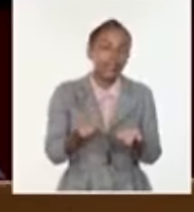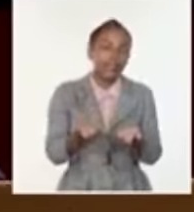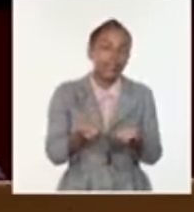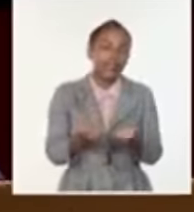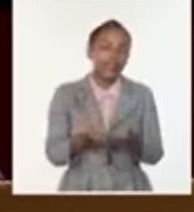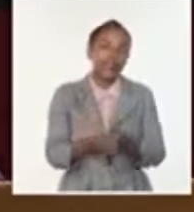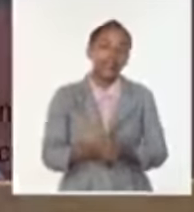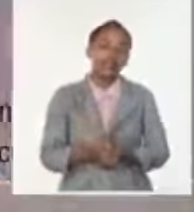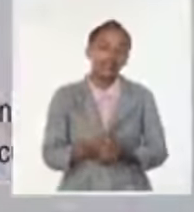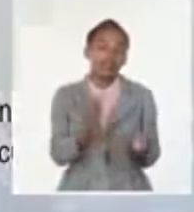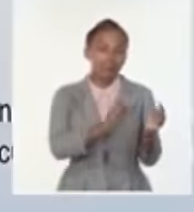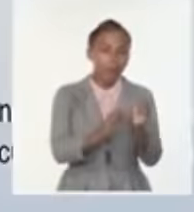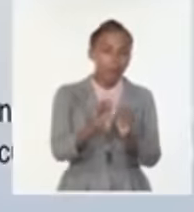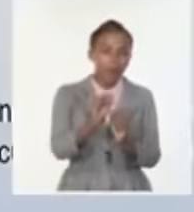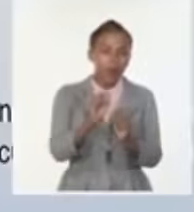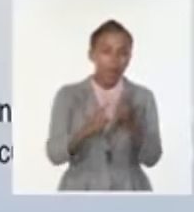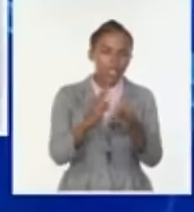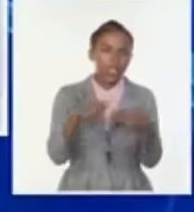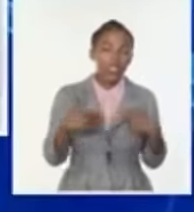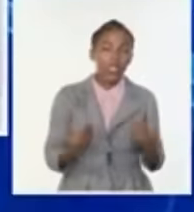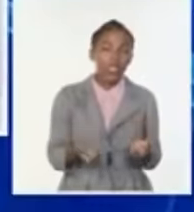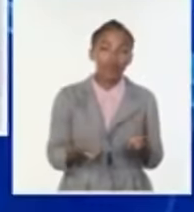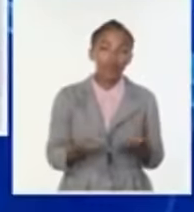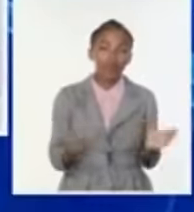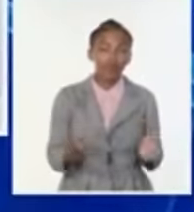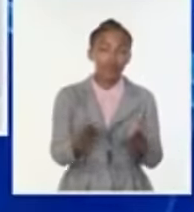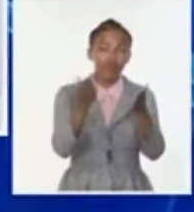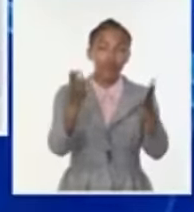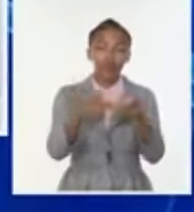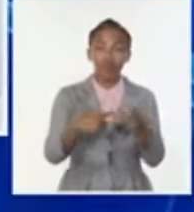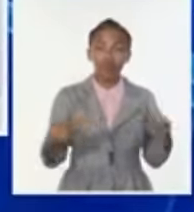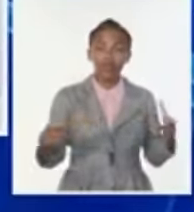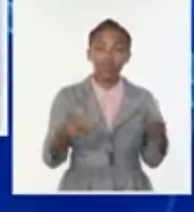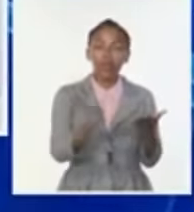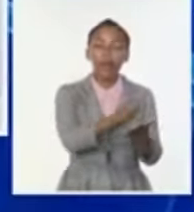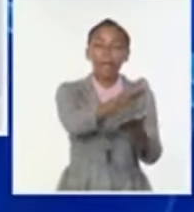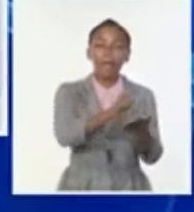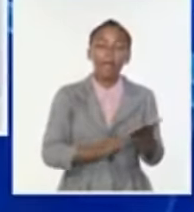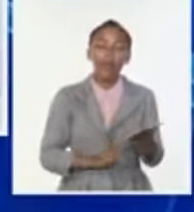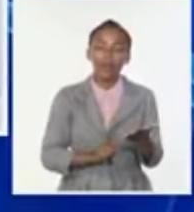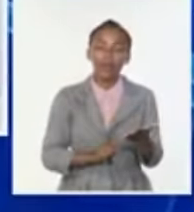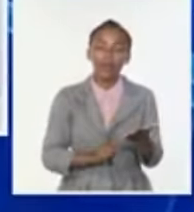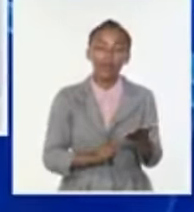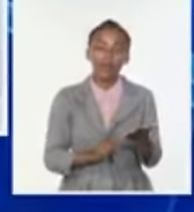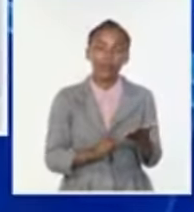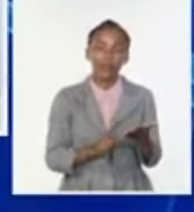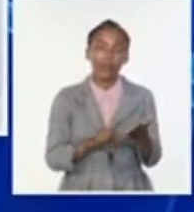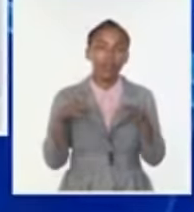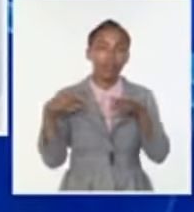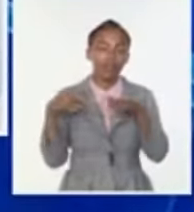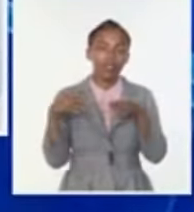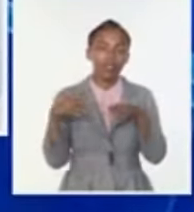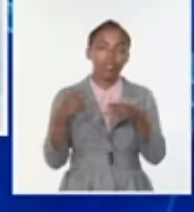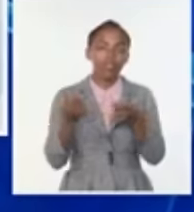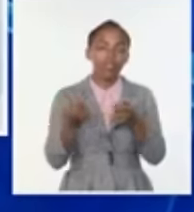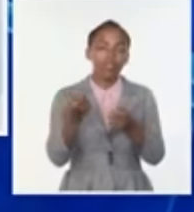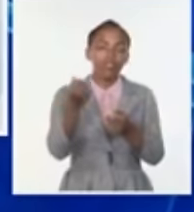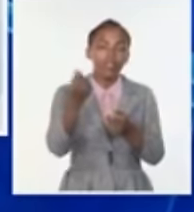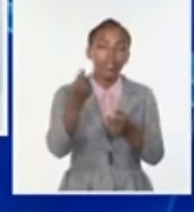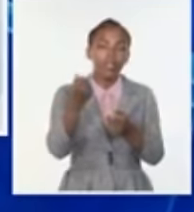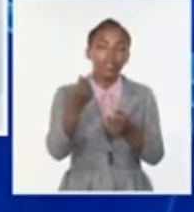implementar primeramente medidas para recoger el exceso de circulante en peso que hay en el